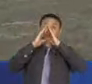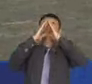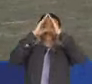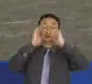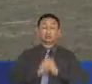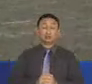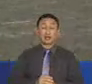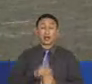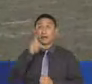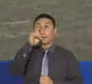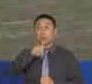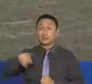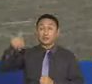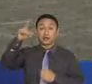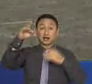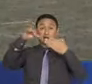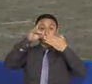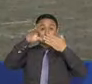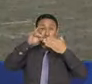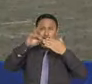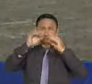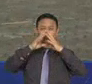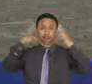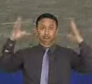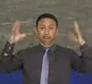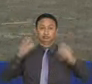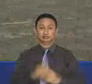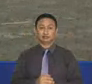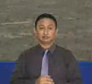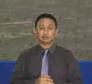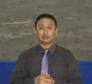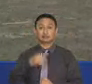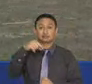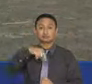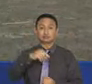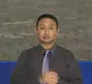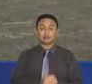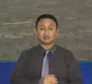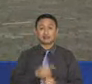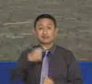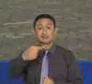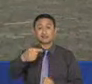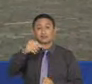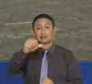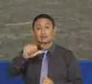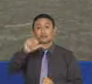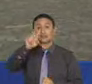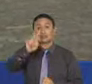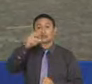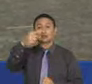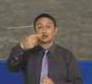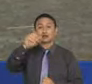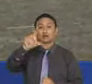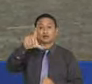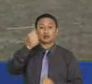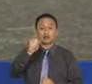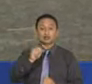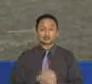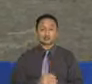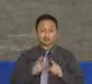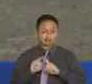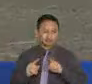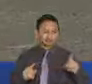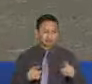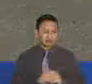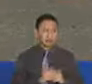Gigantes y una cosa en particular las llamadas gárgolas esas gárgolas no son como las que se ven